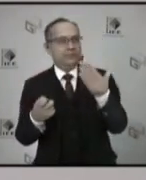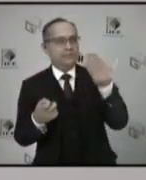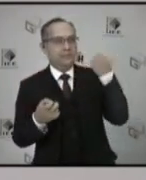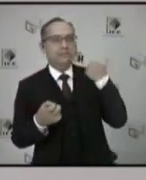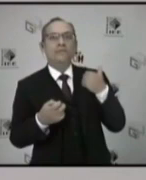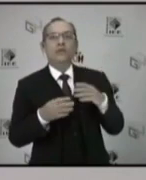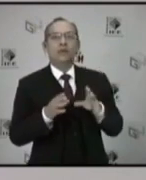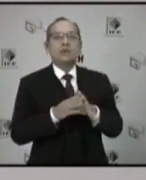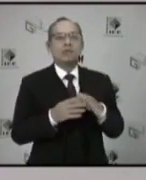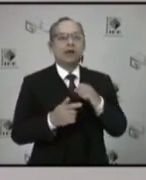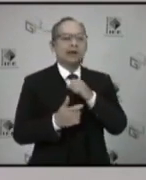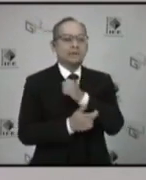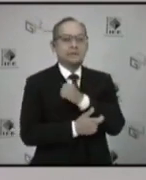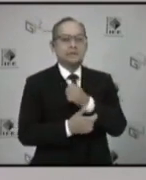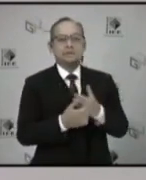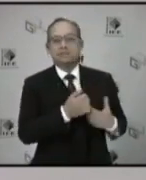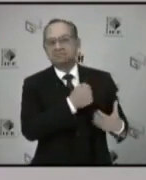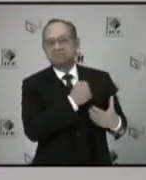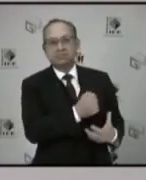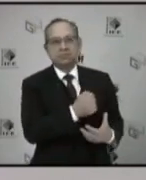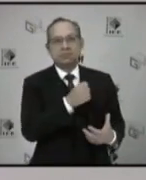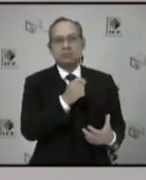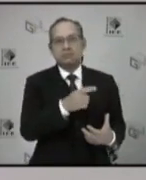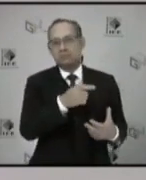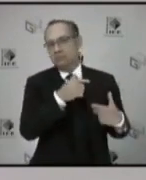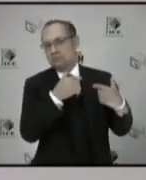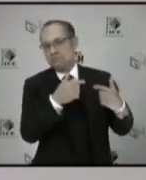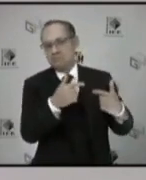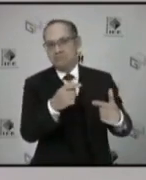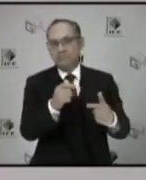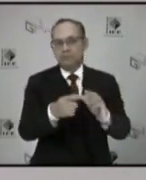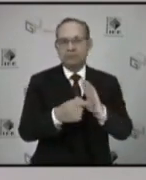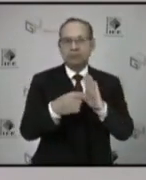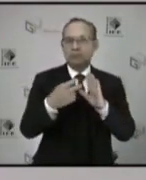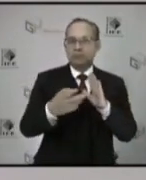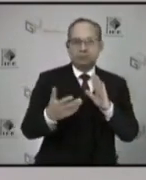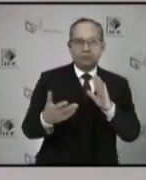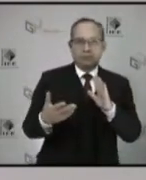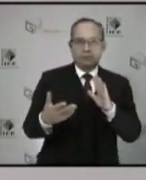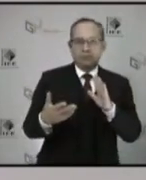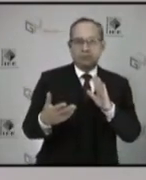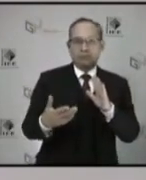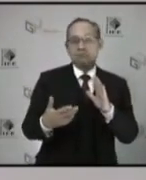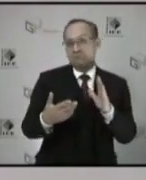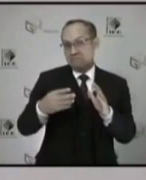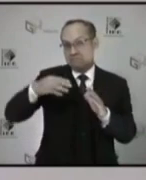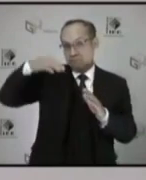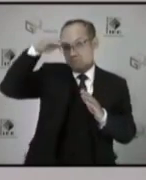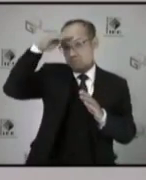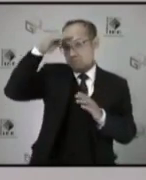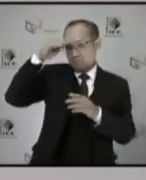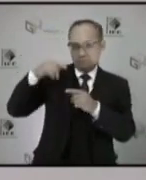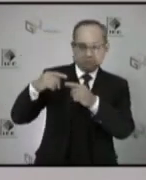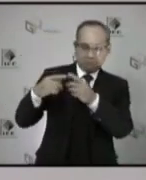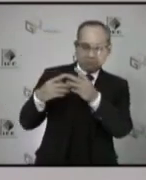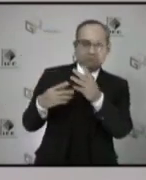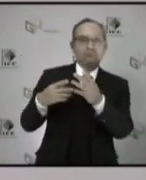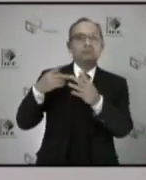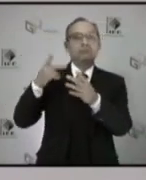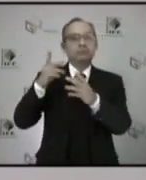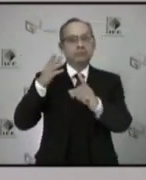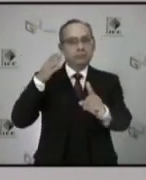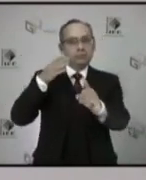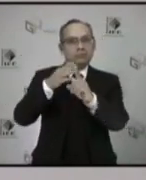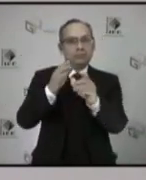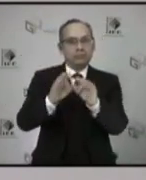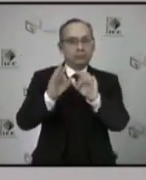significado el transcurso de sexenios. Se piensa en muchas otras cosas, menos en lo más elemental que es la